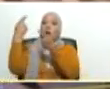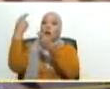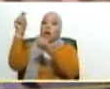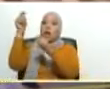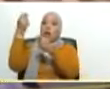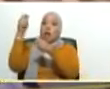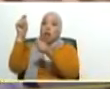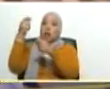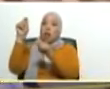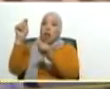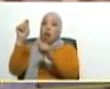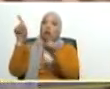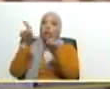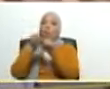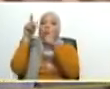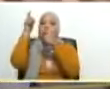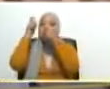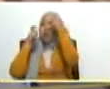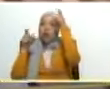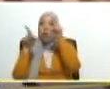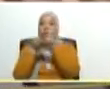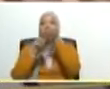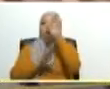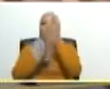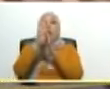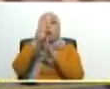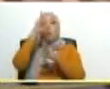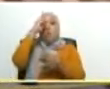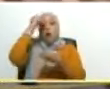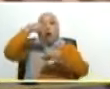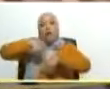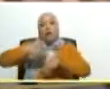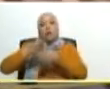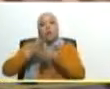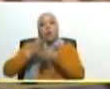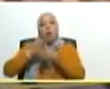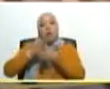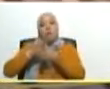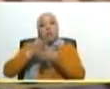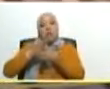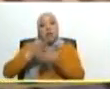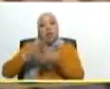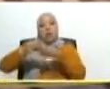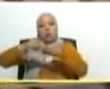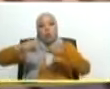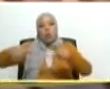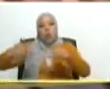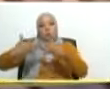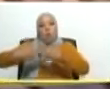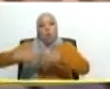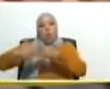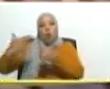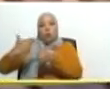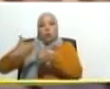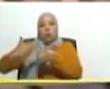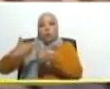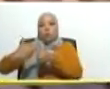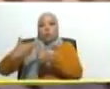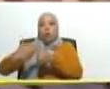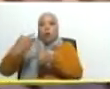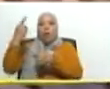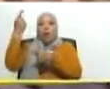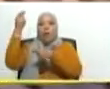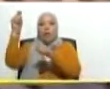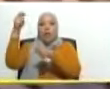y luego yo, logramos avanzar en acuerdos para compartir yacimientos conjuntos que tenemos entre